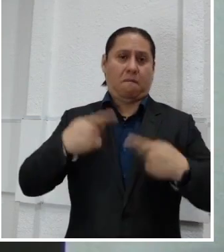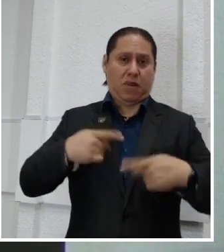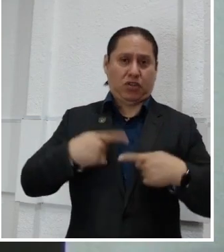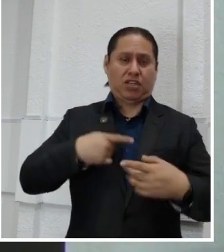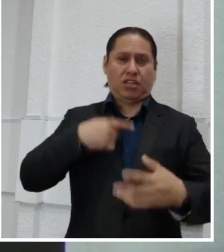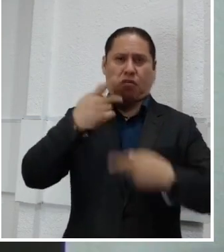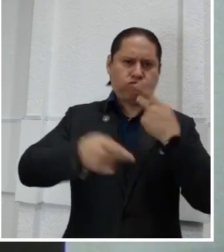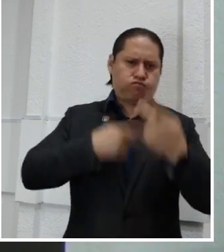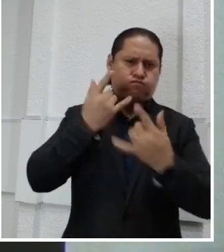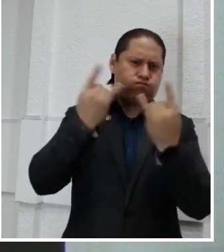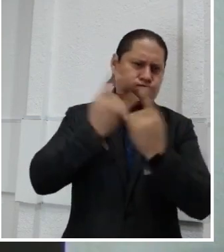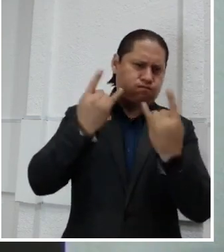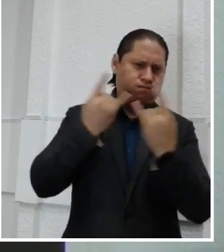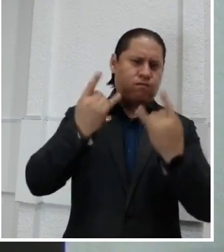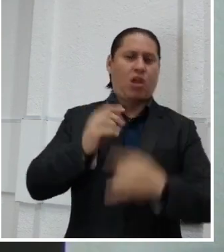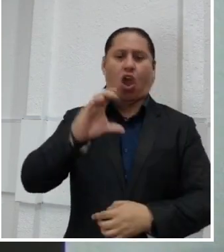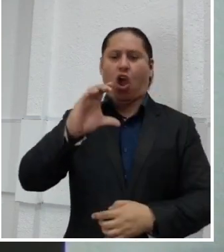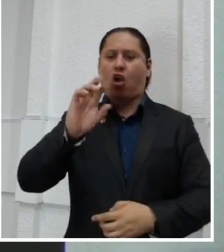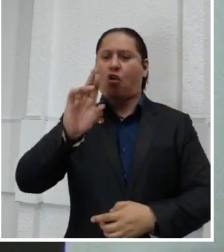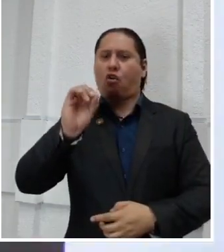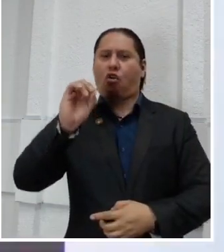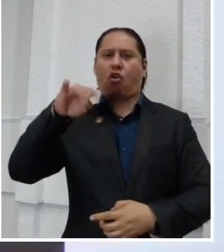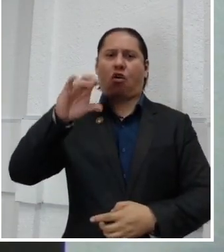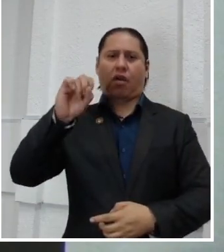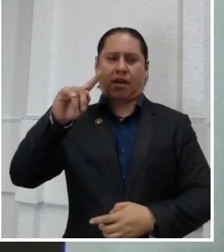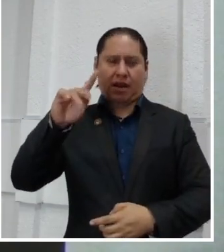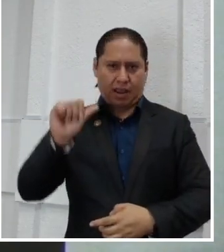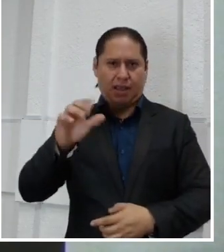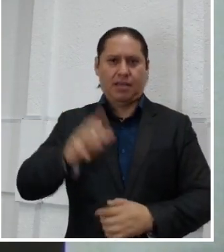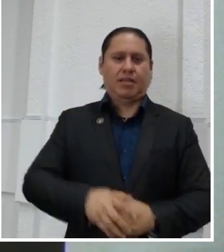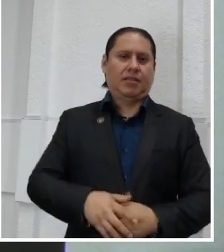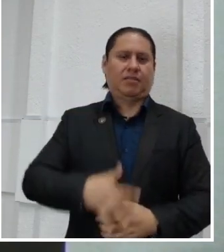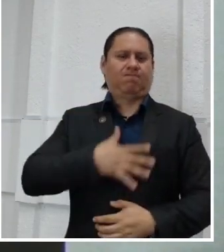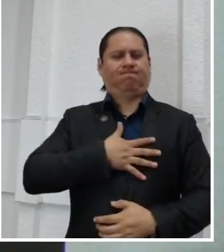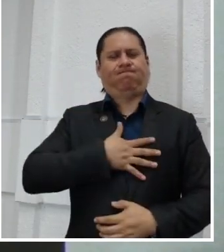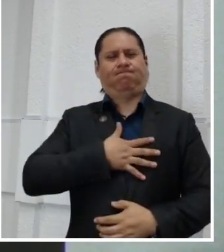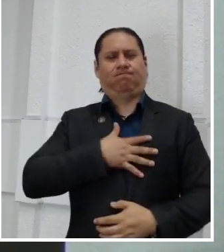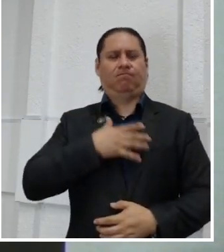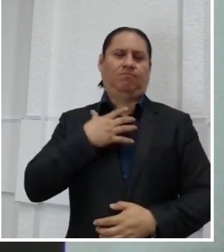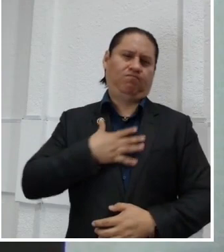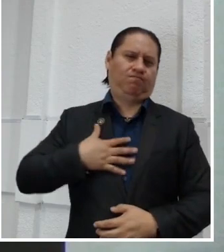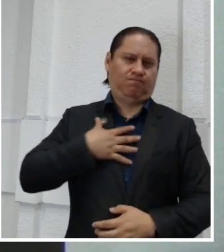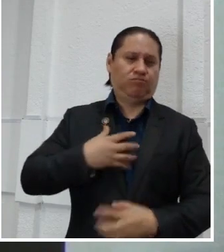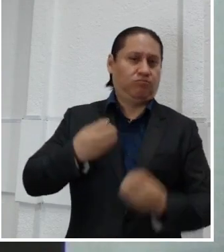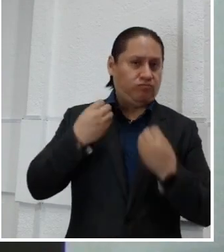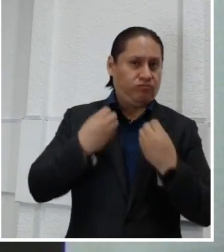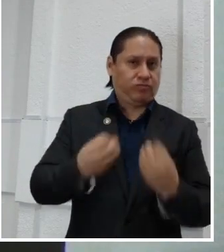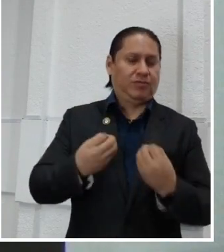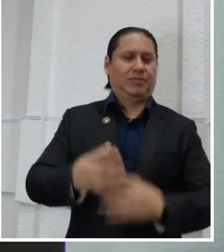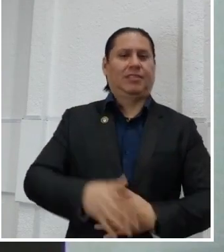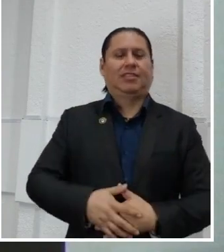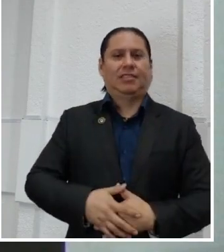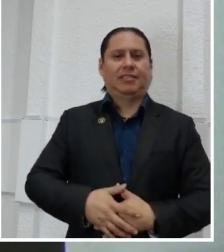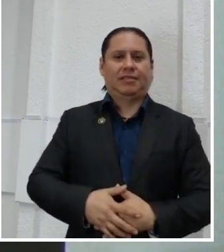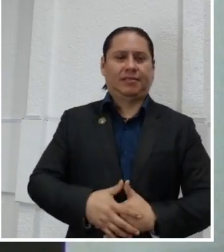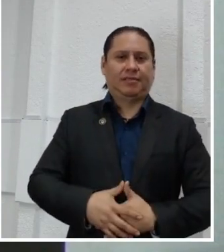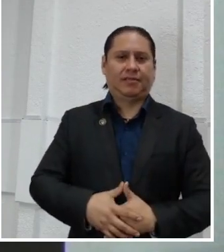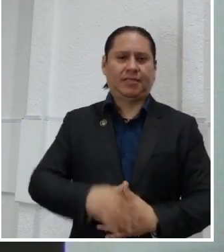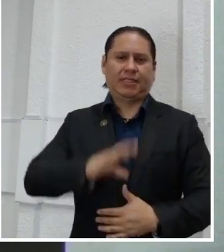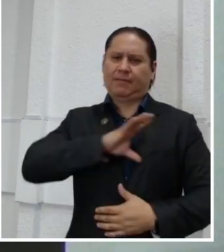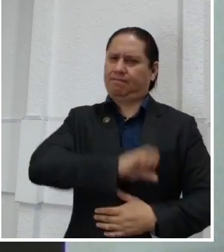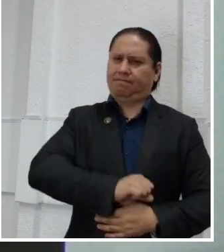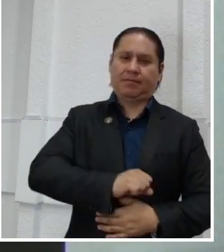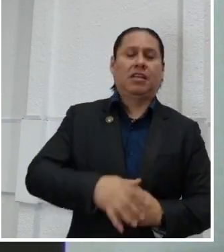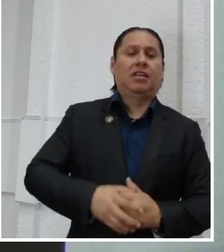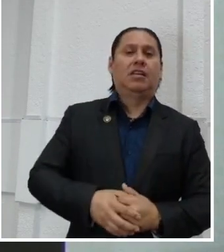Chiapas. La crónica, una de sus más grandes pasiones. En su paso por la administración pública